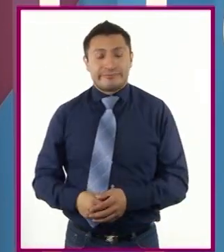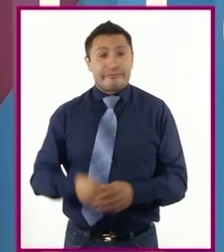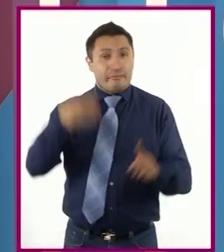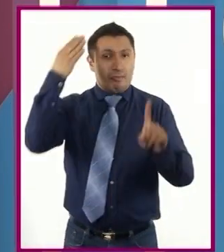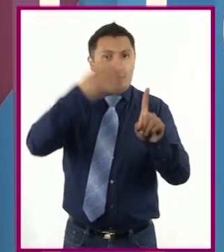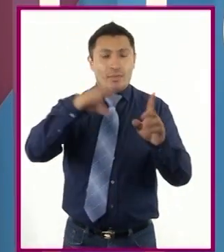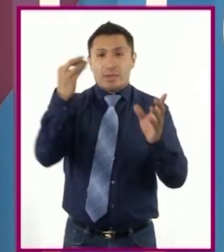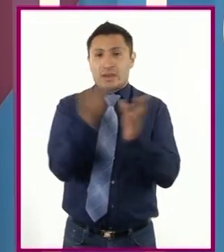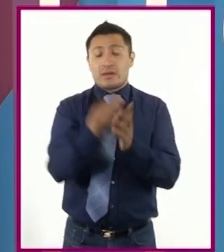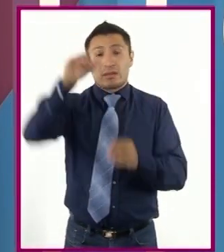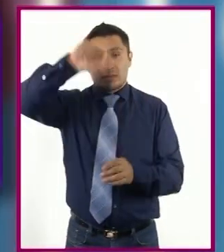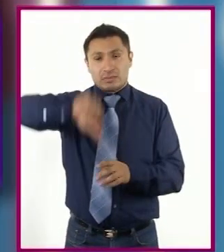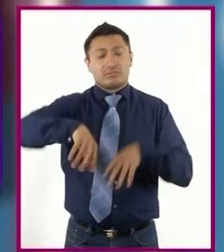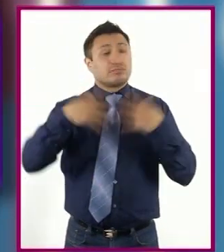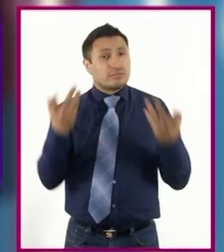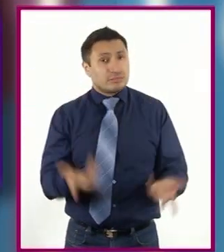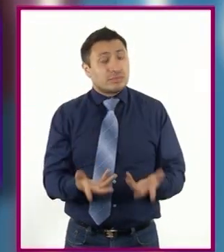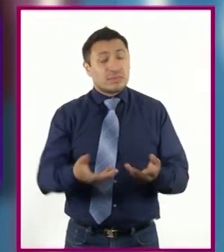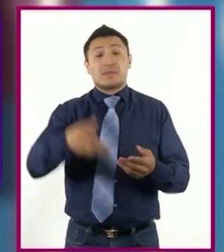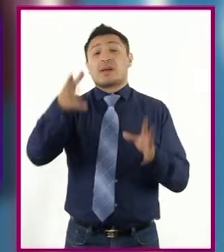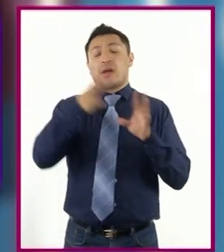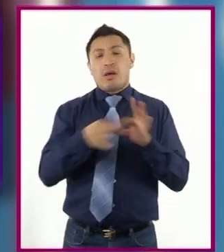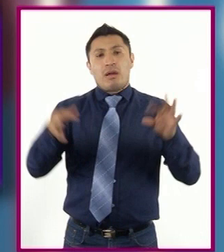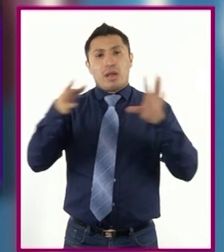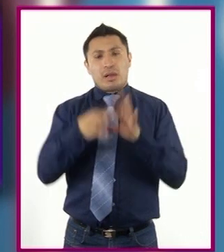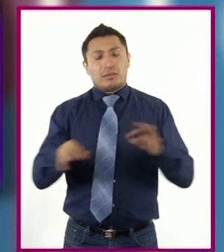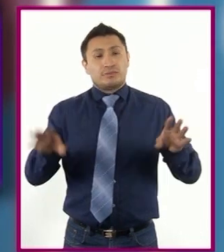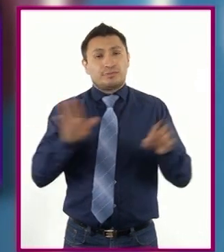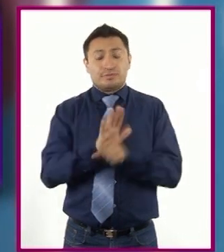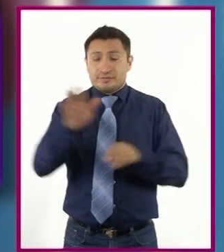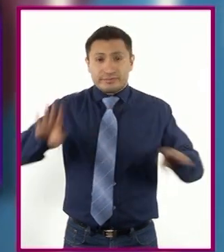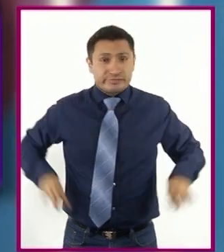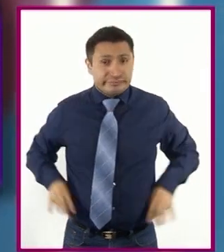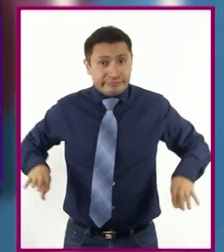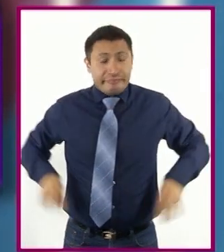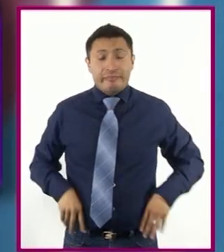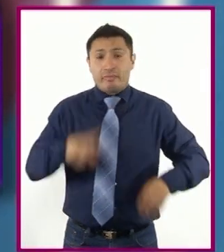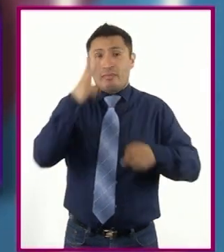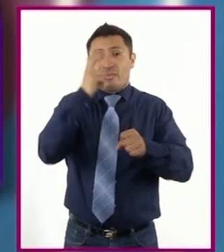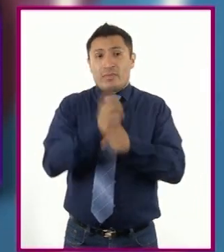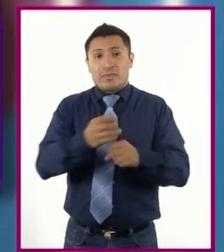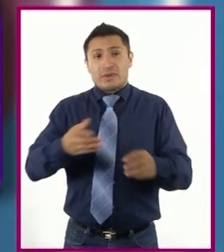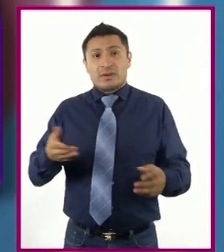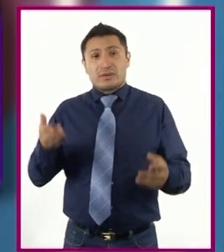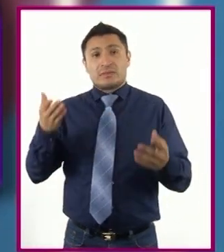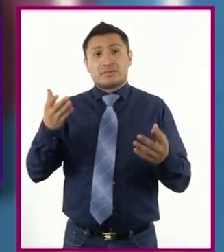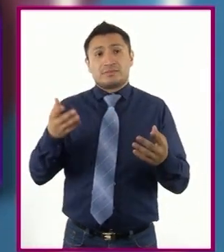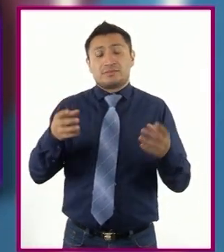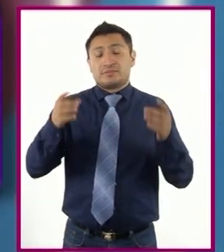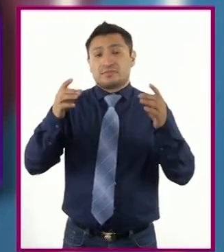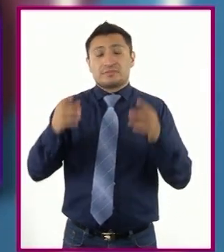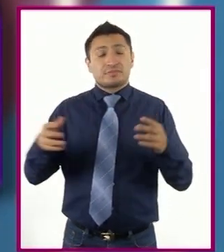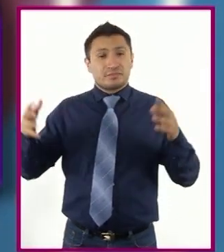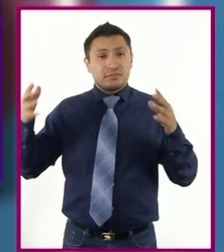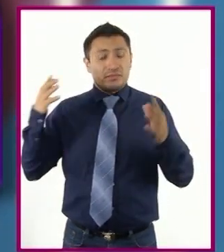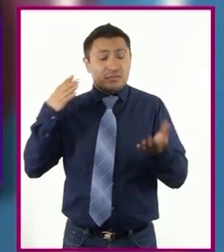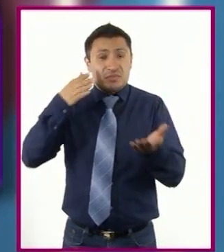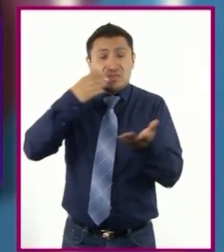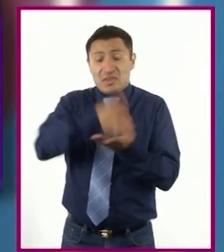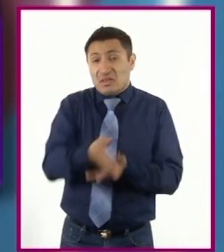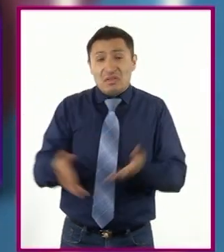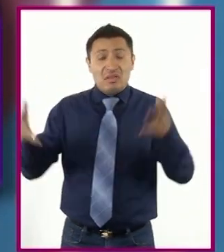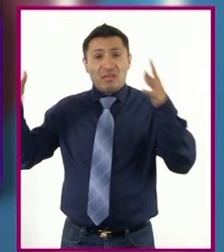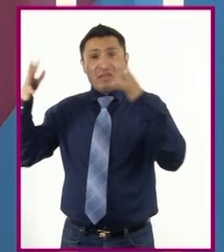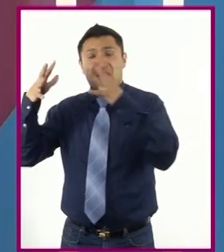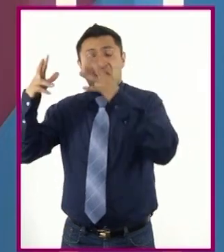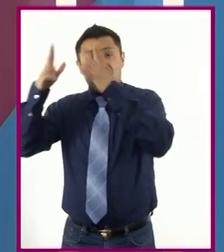de la sesión de hoy es explicar las consecuencias de la Segunda Intervención Francesa y el Segundo Imperio